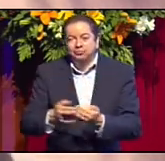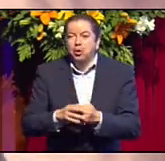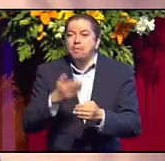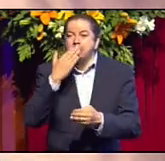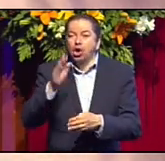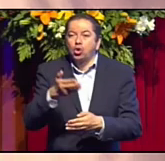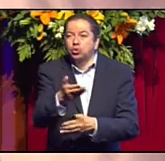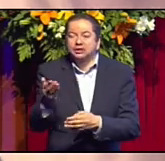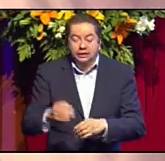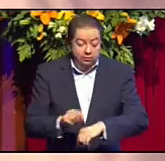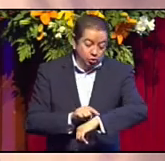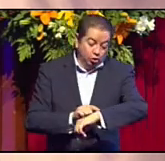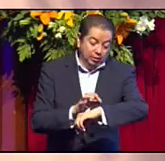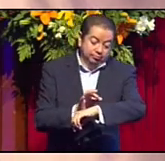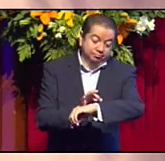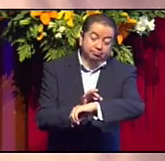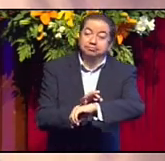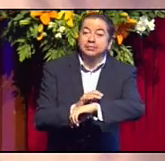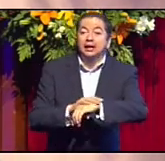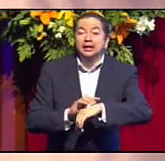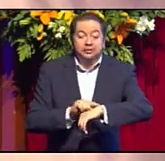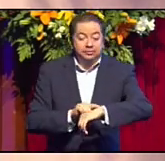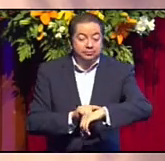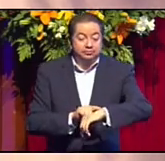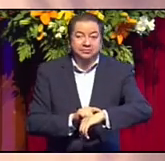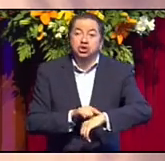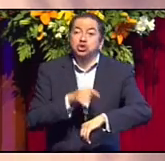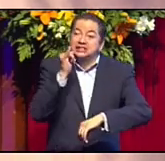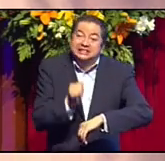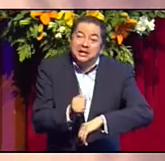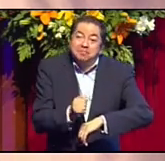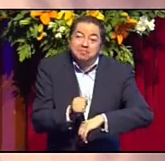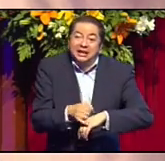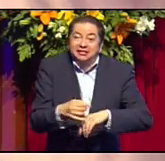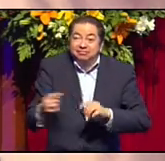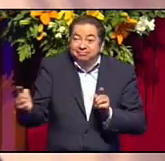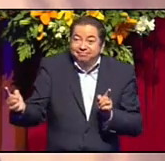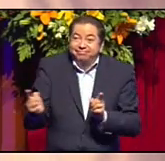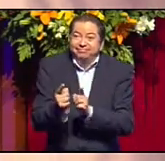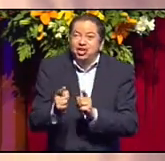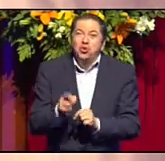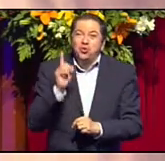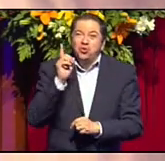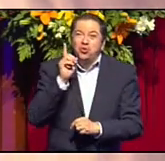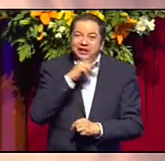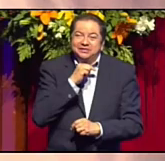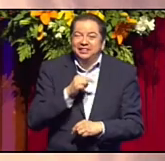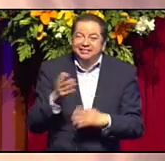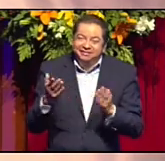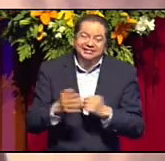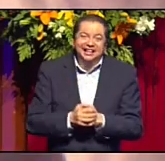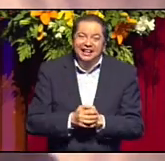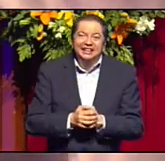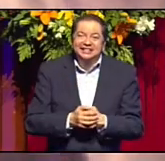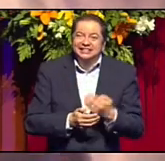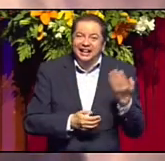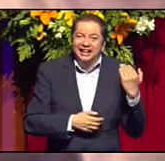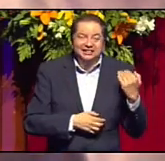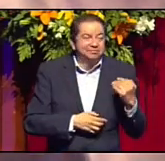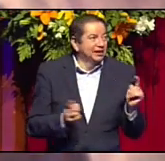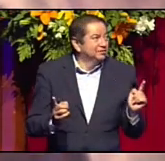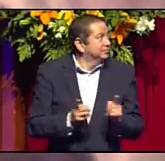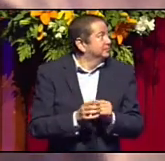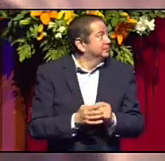pública. ¿Qué hora es? Siempre trato que sea más breve que la otra, pero partimos muy tarde. Ok, ¿qué dice